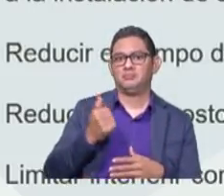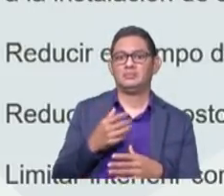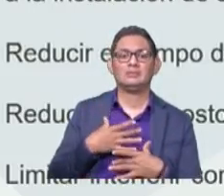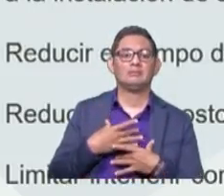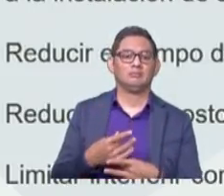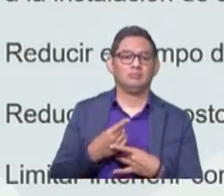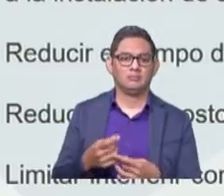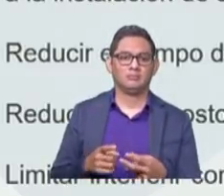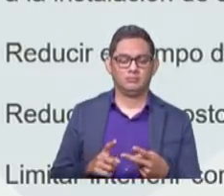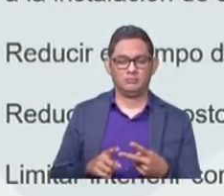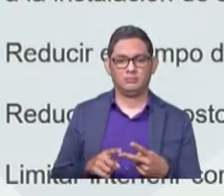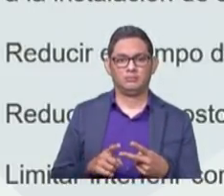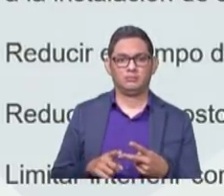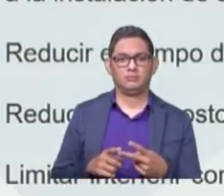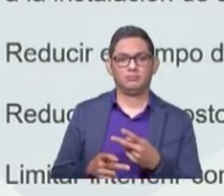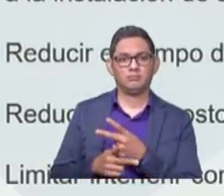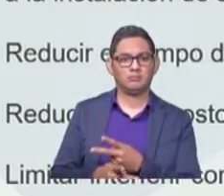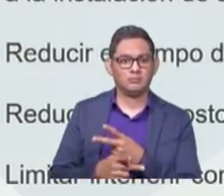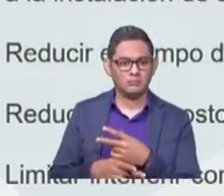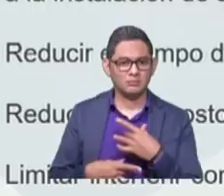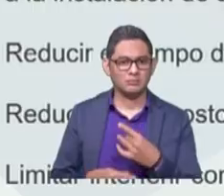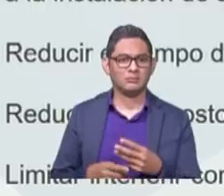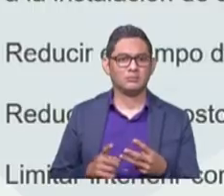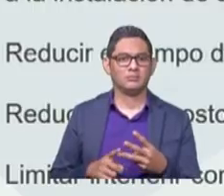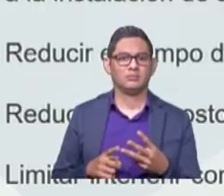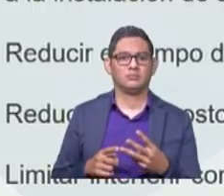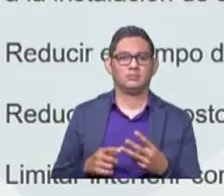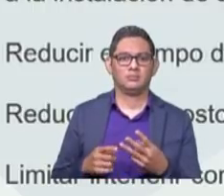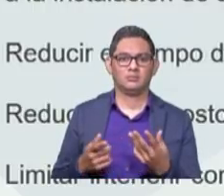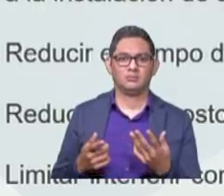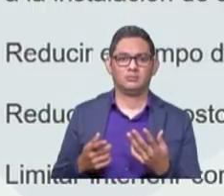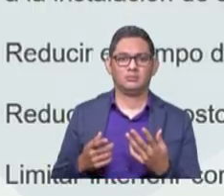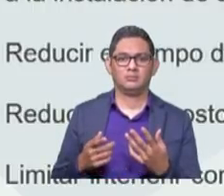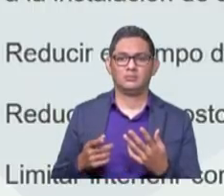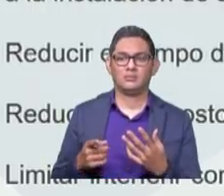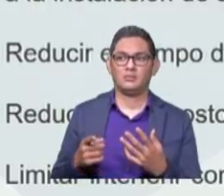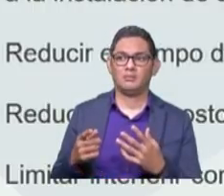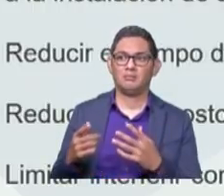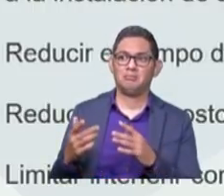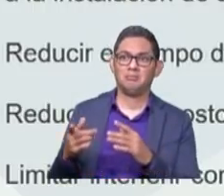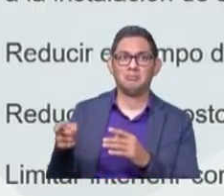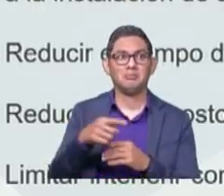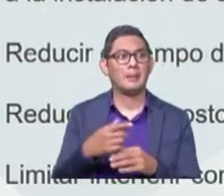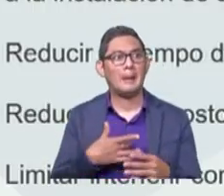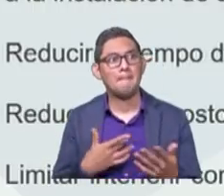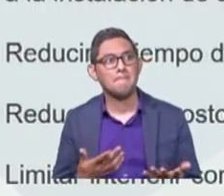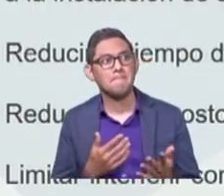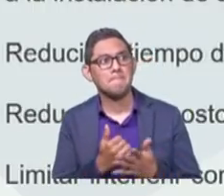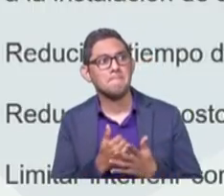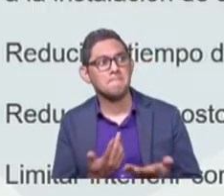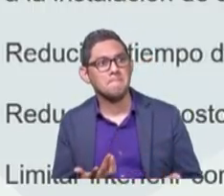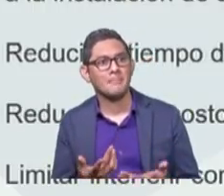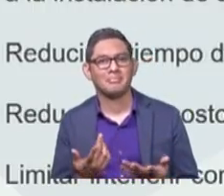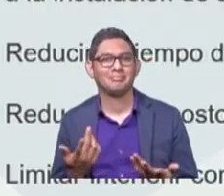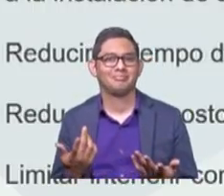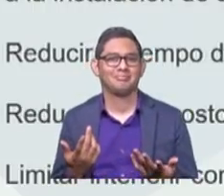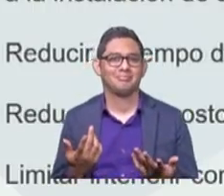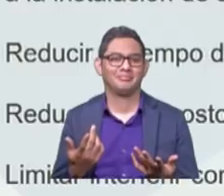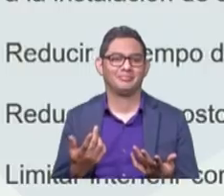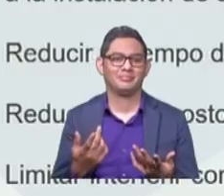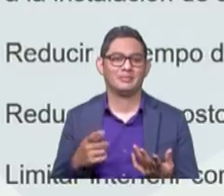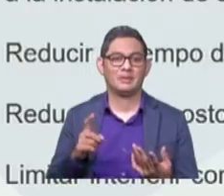la prevención en salud, disminuir el ausentismo en la atención, evitar el traslado